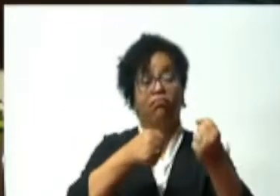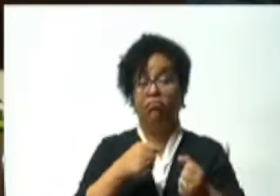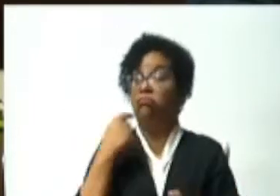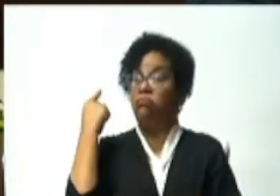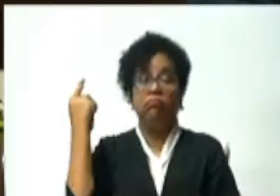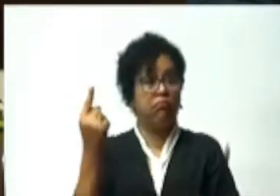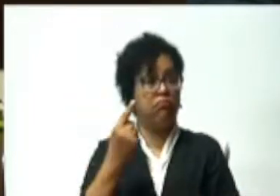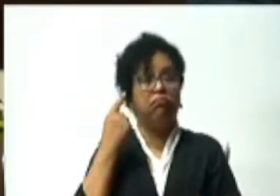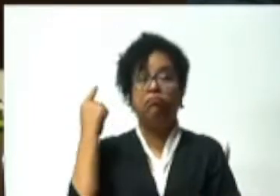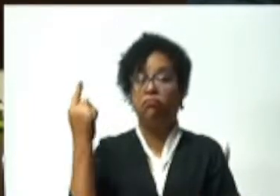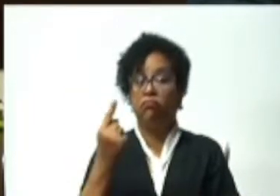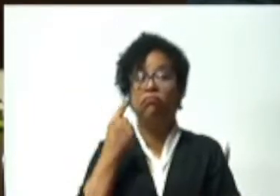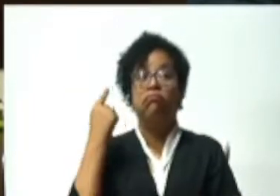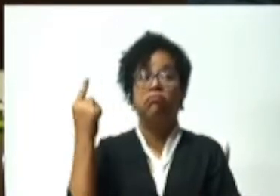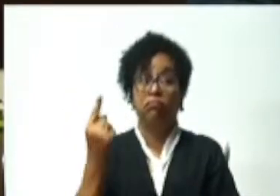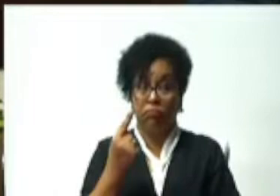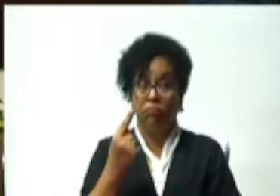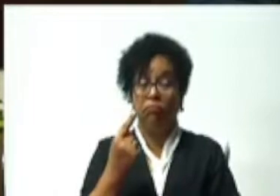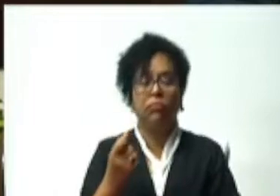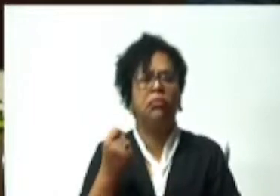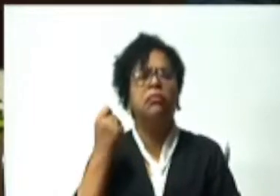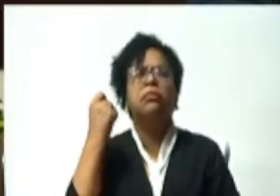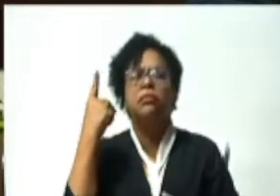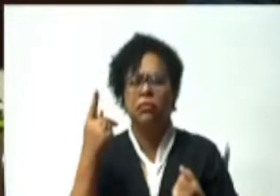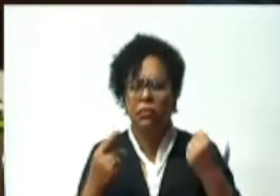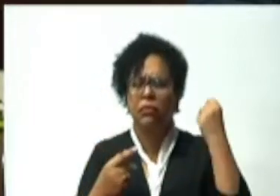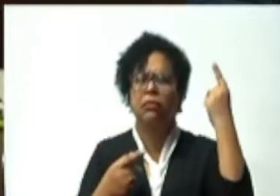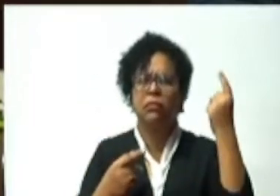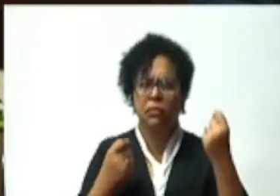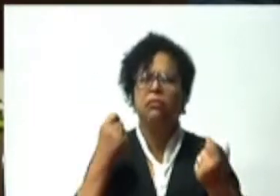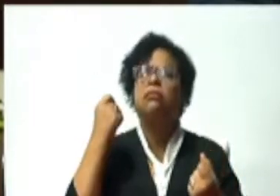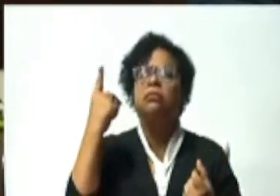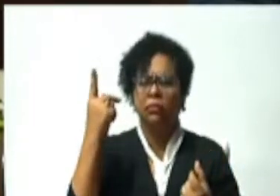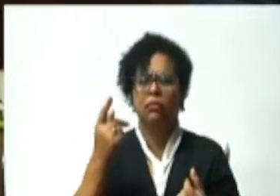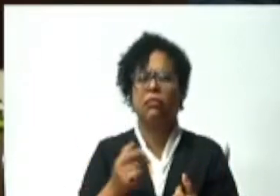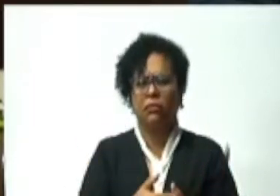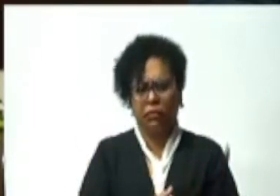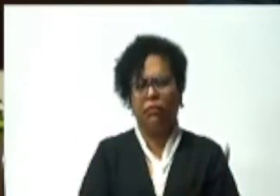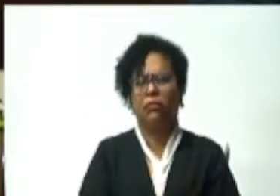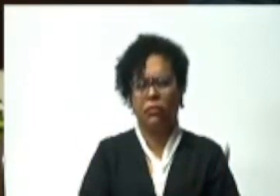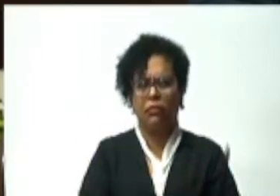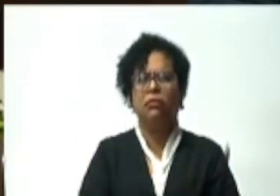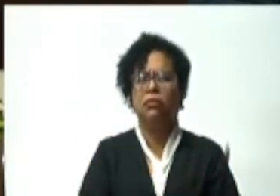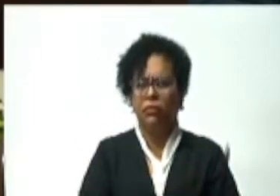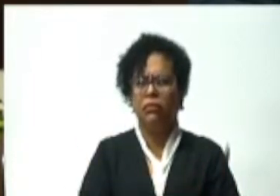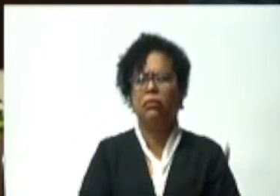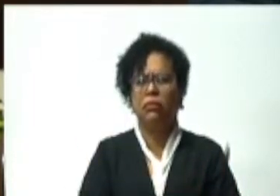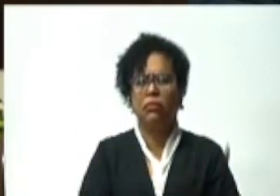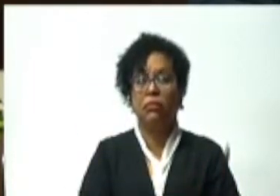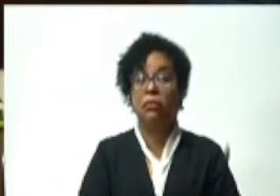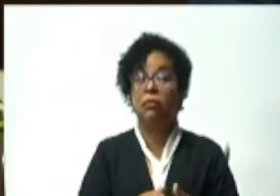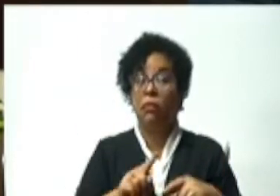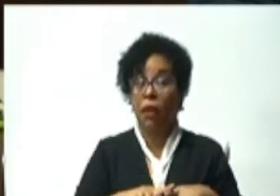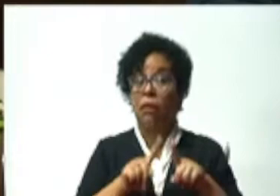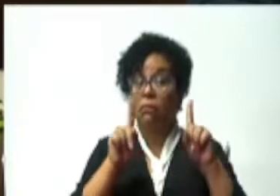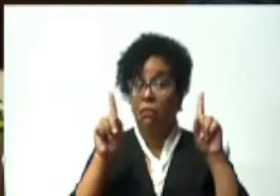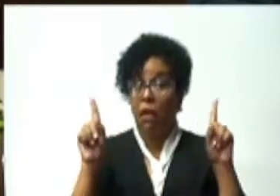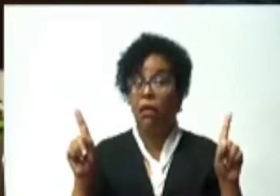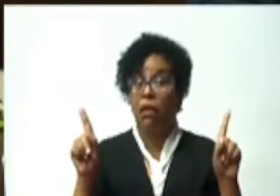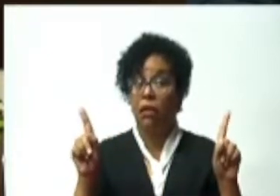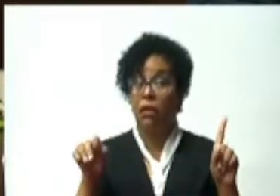sentido general ha sido comprensiva. Ahora, eso no nos va a llevar a permitirle